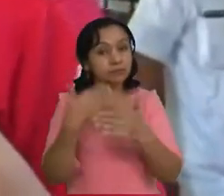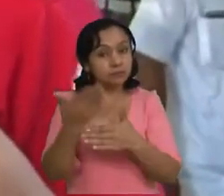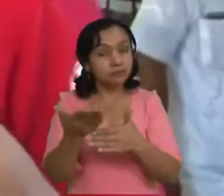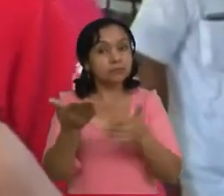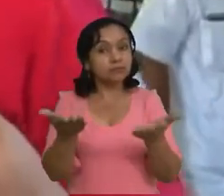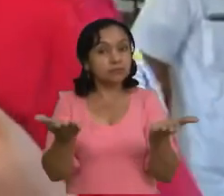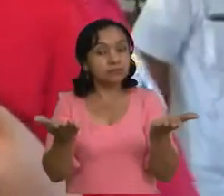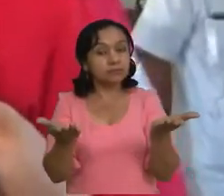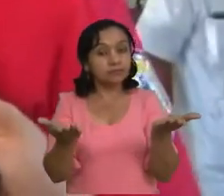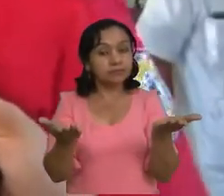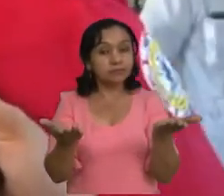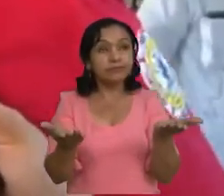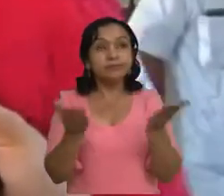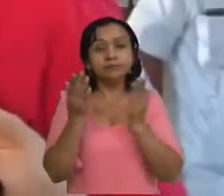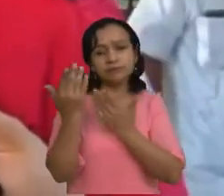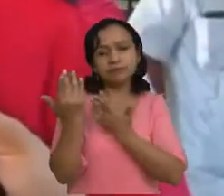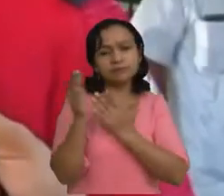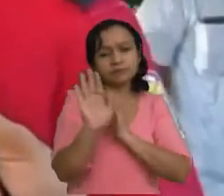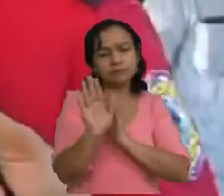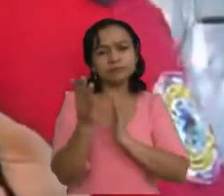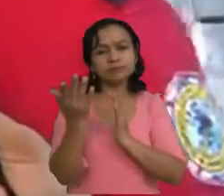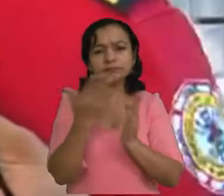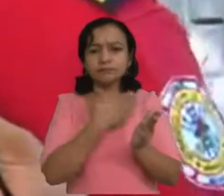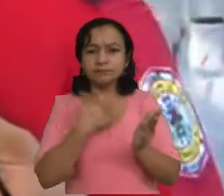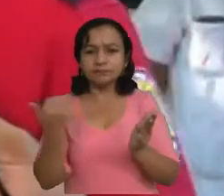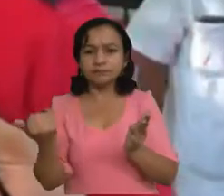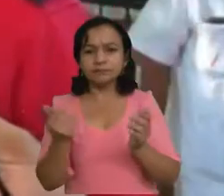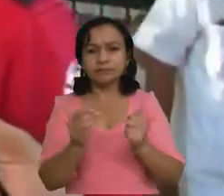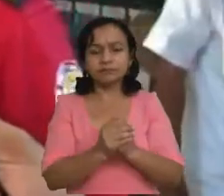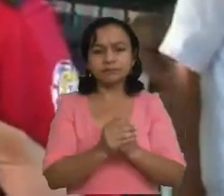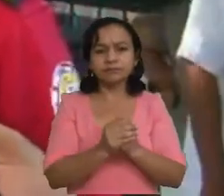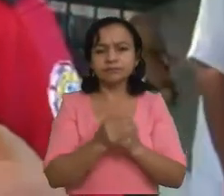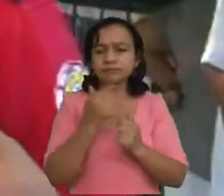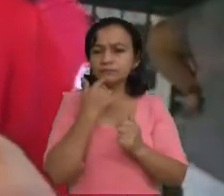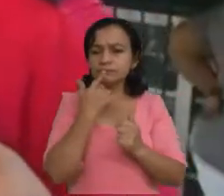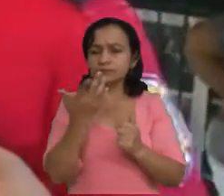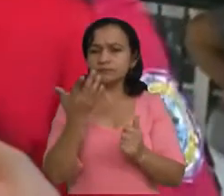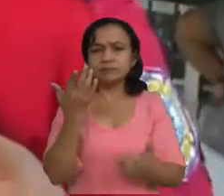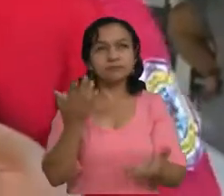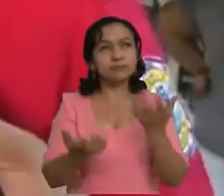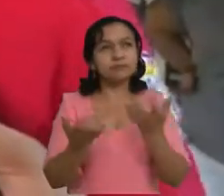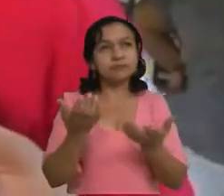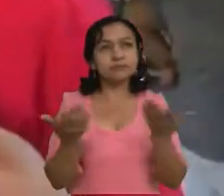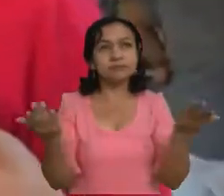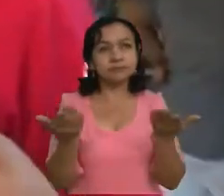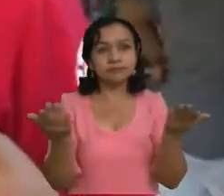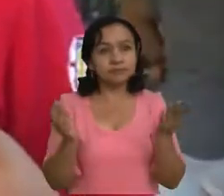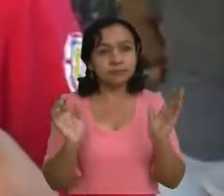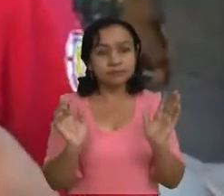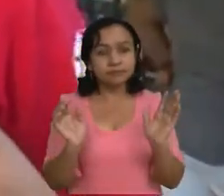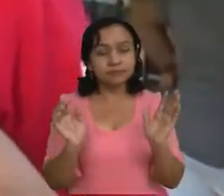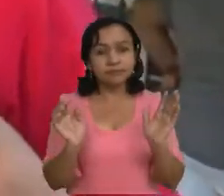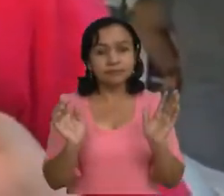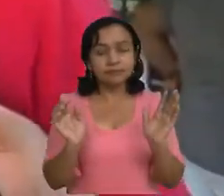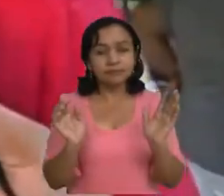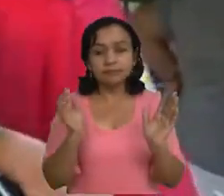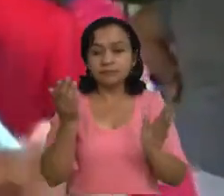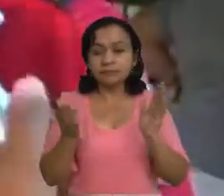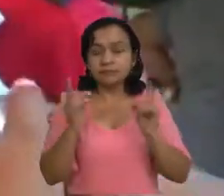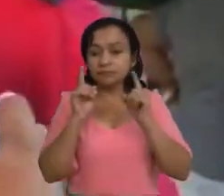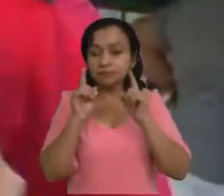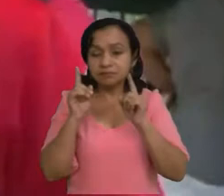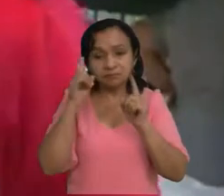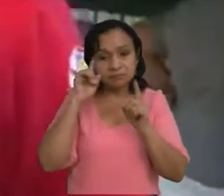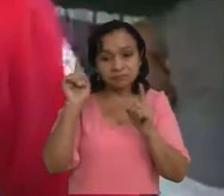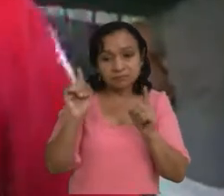el esperar a ver qué lo va a hacer. ¿Cuáles fueron las causas preliminarmente hablando? Al parecer hubo un descuido,